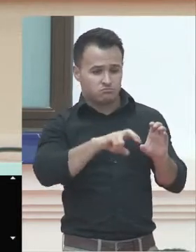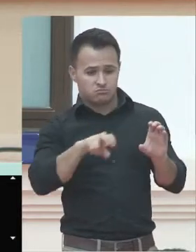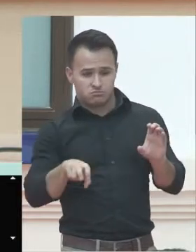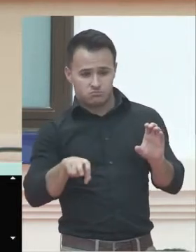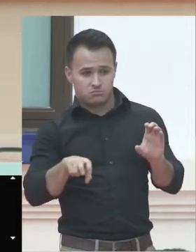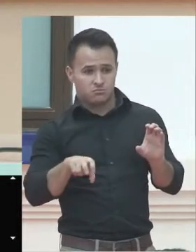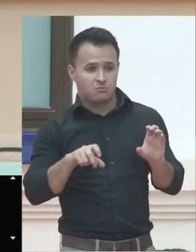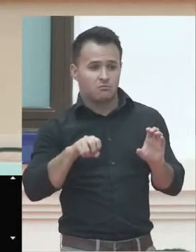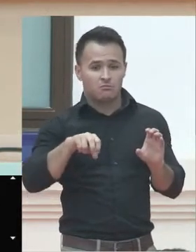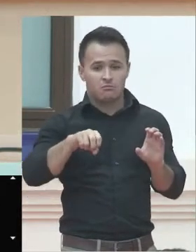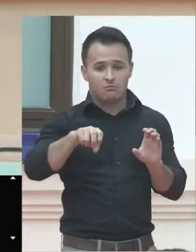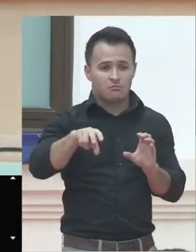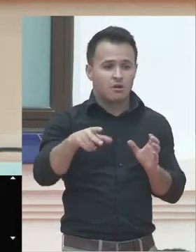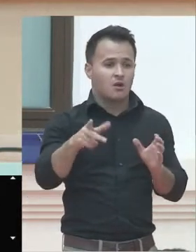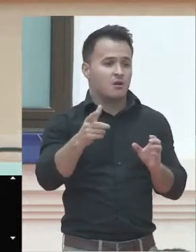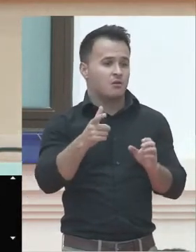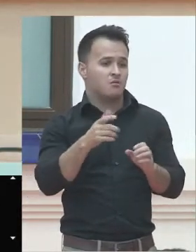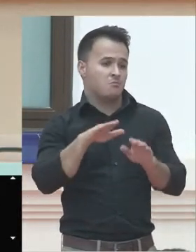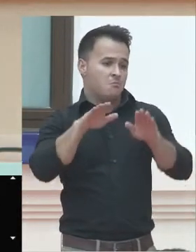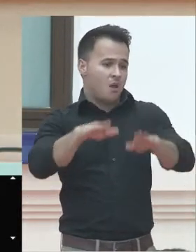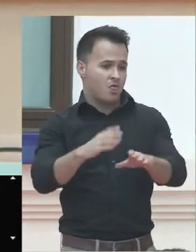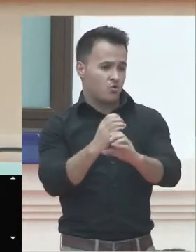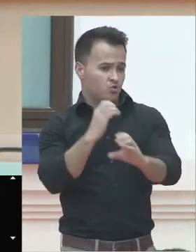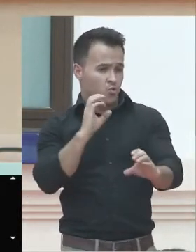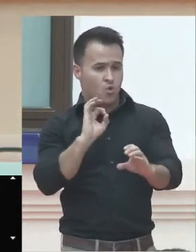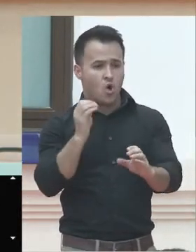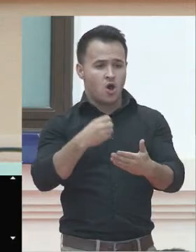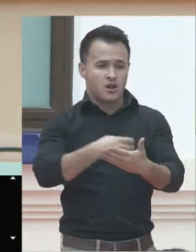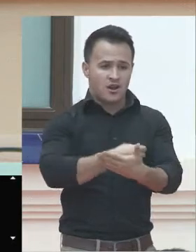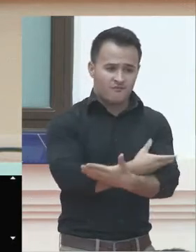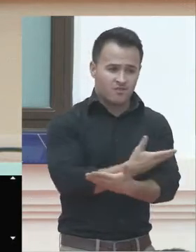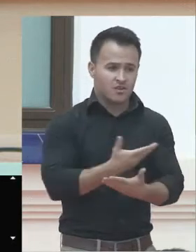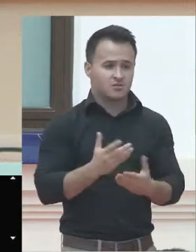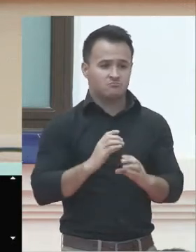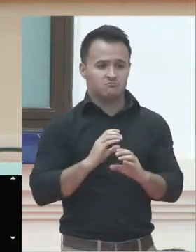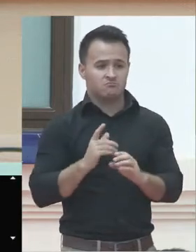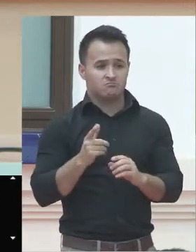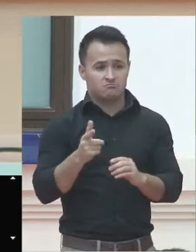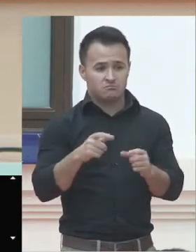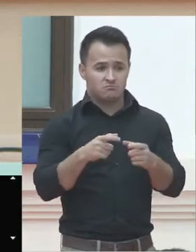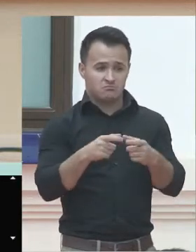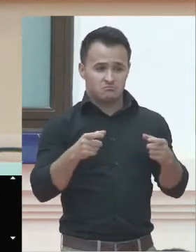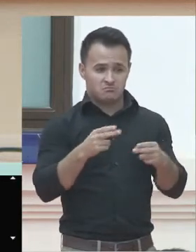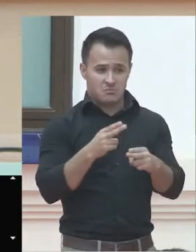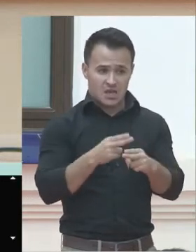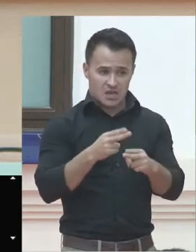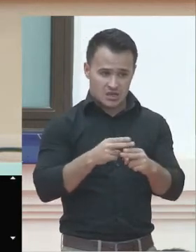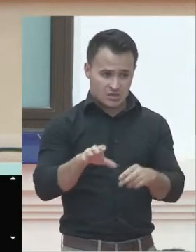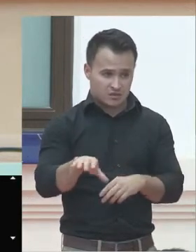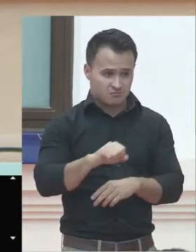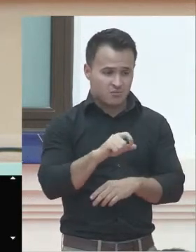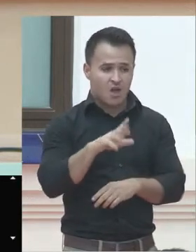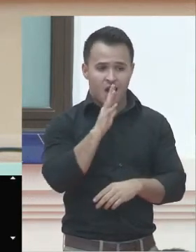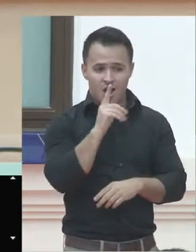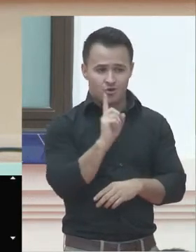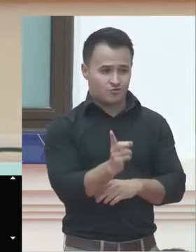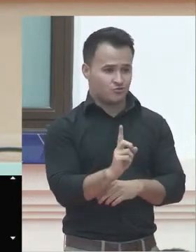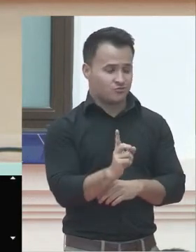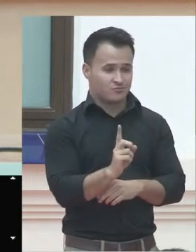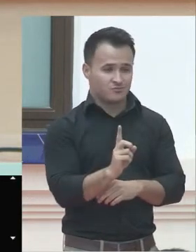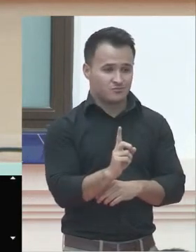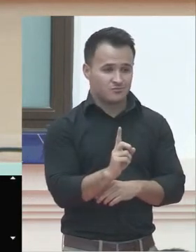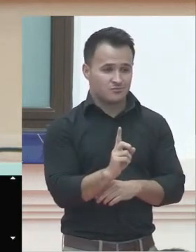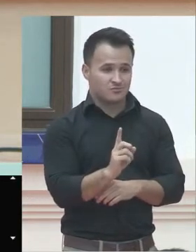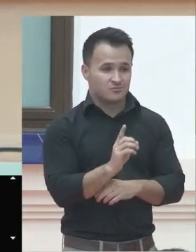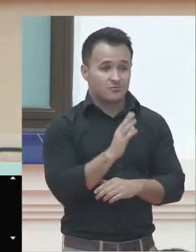la calle, te ibas a la parada de autobús o a la estación de Renfe y te sacabas el billete y movías. Hoy en día no entendemos esto sin